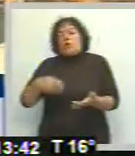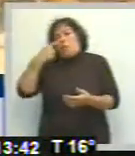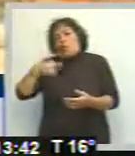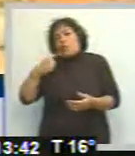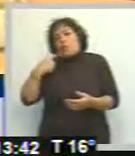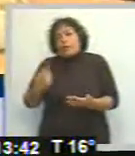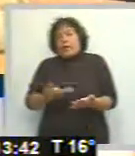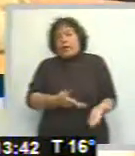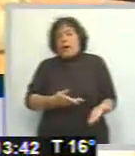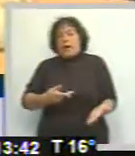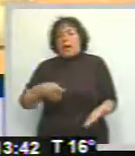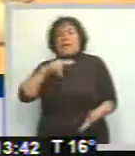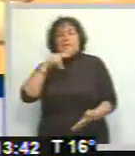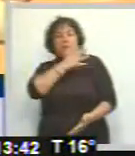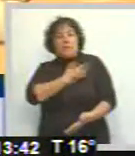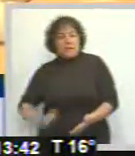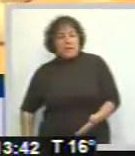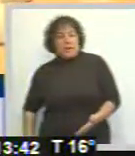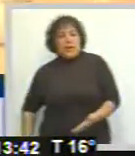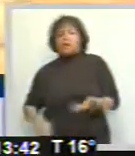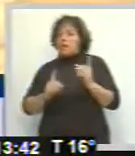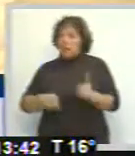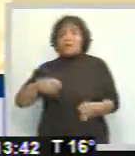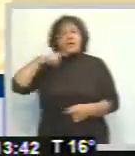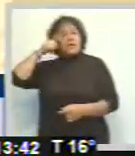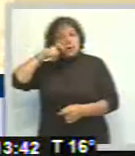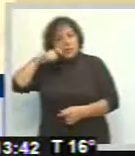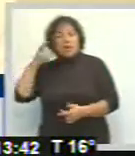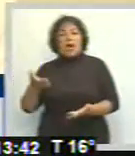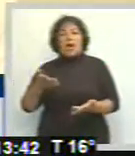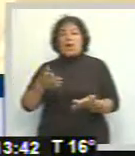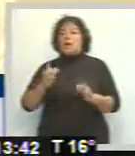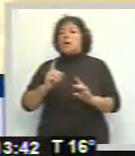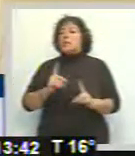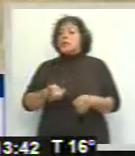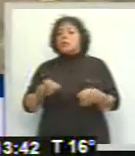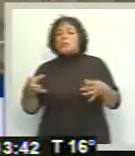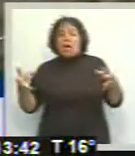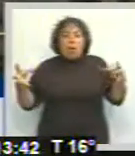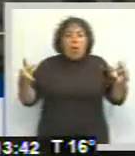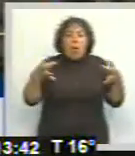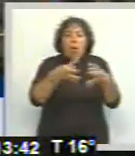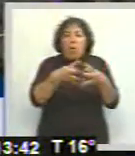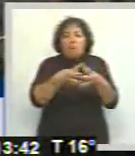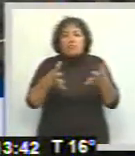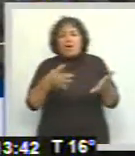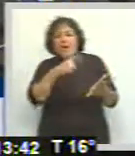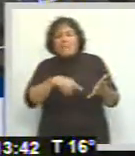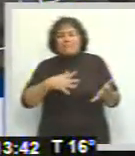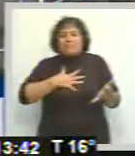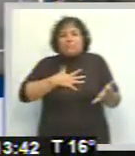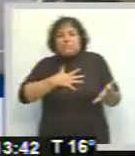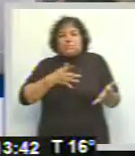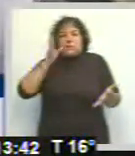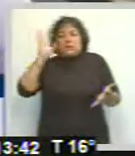El vicepresidente de Central, Héctor De Francesco, también presente, en una mezcla de sensaciones, teniendo en cuenta